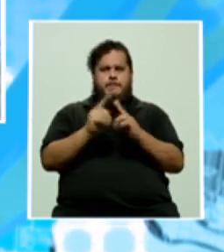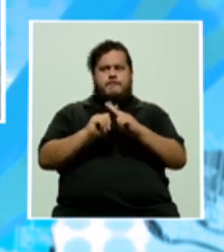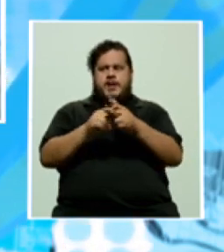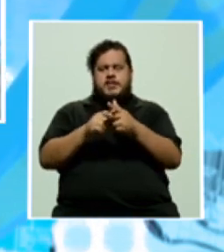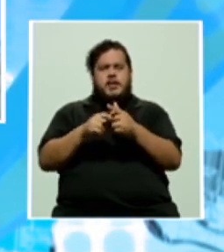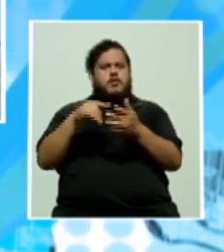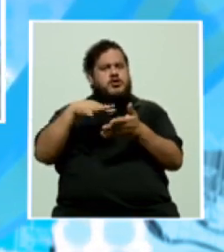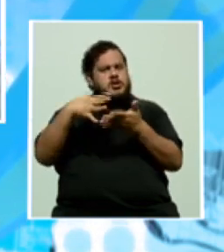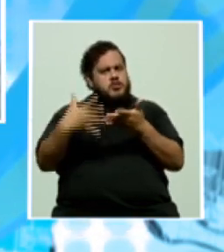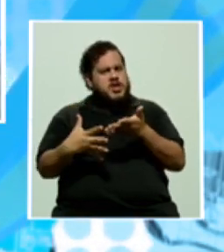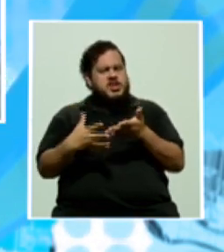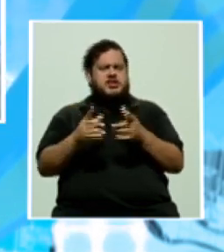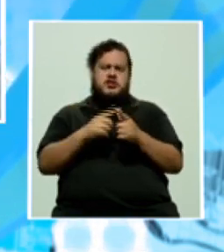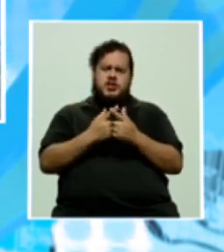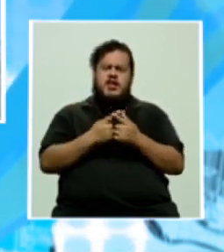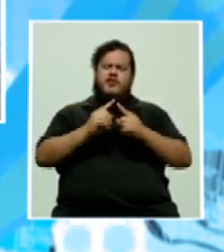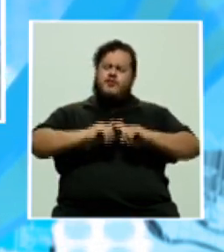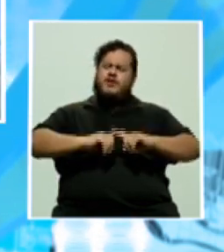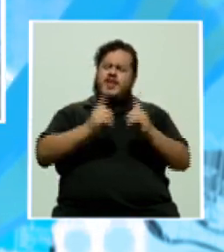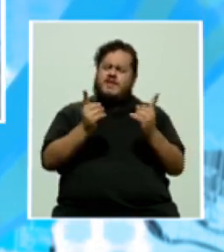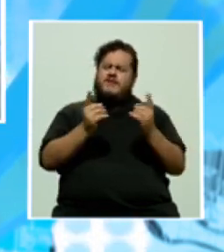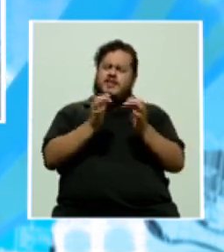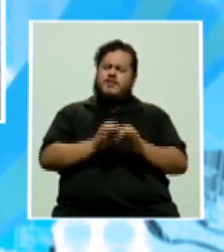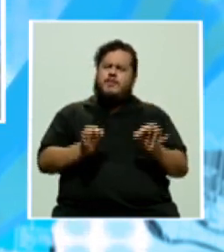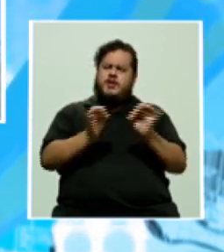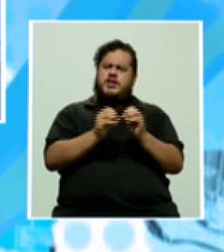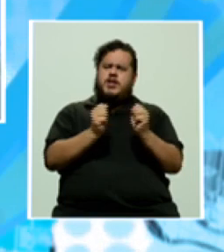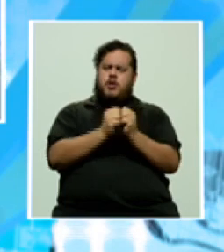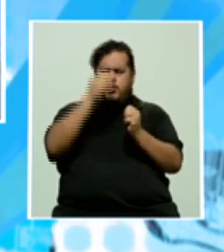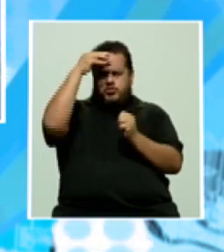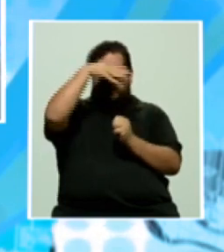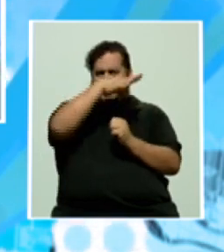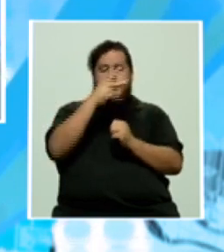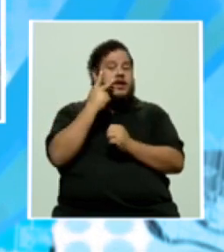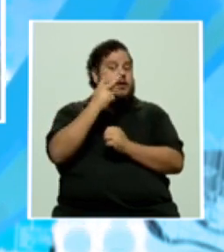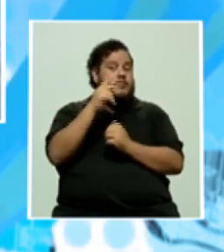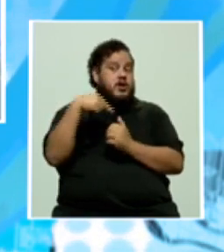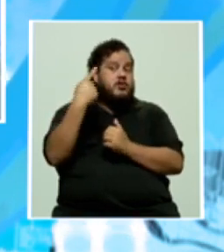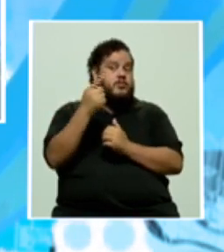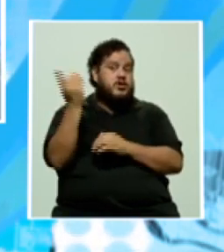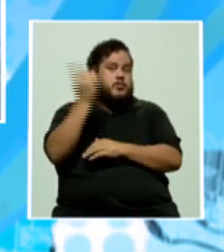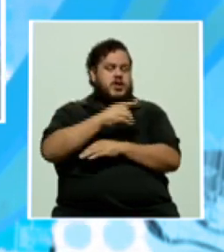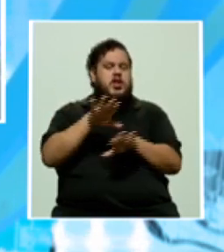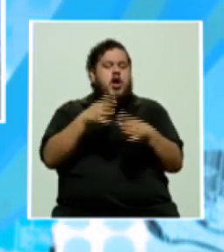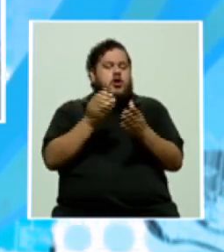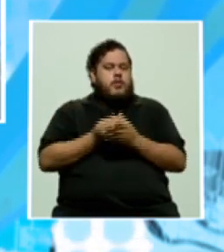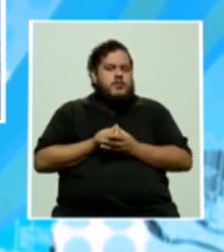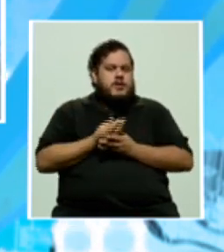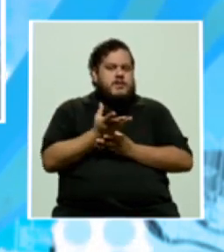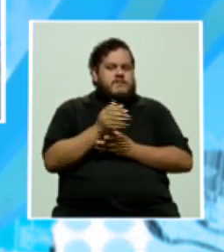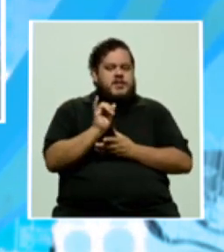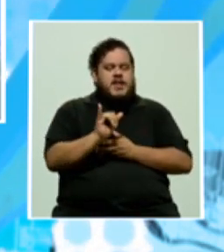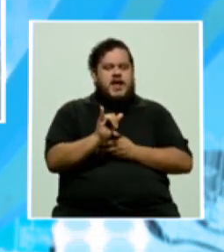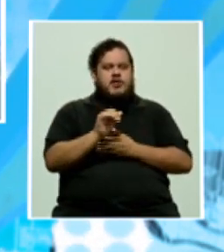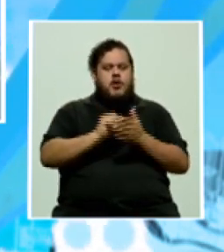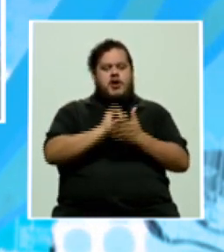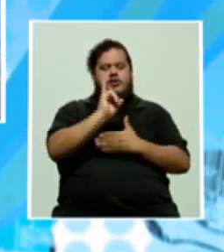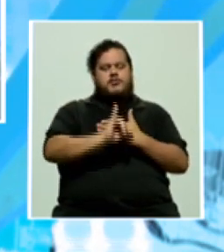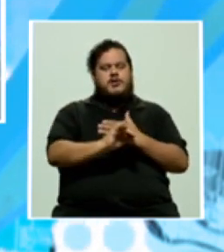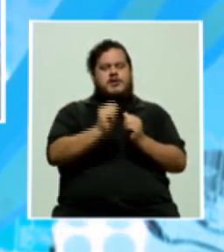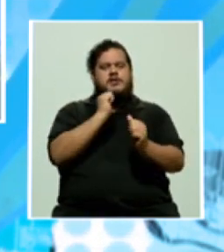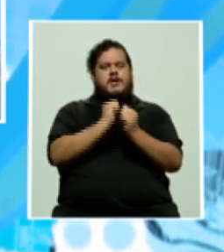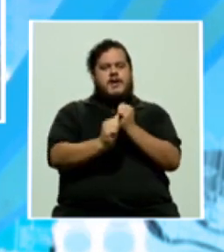una diferencia muy marcada con la política de Donald Trump y que vamos a ver en los próximos días cómo se manifiesta eso en los proyectos que van a pasar en el Congreso,